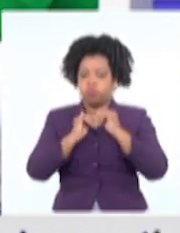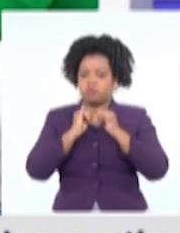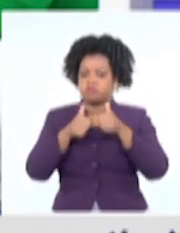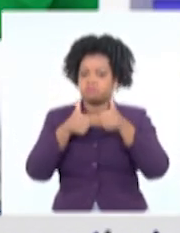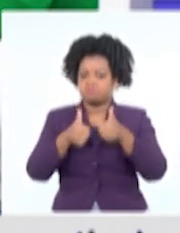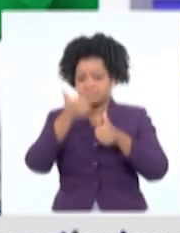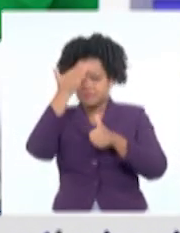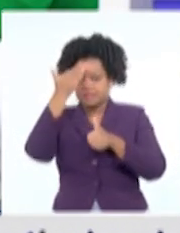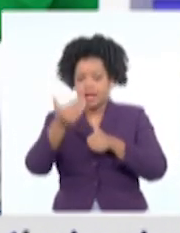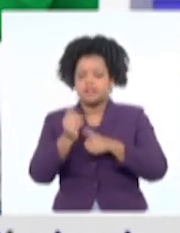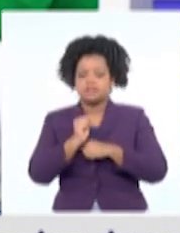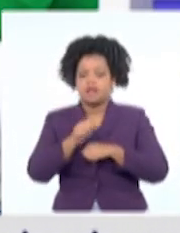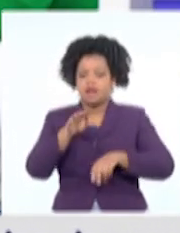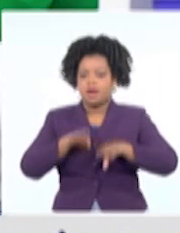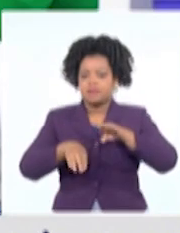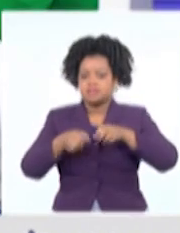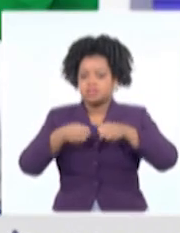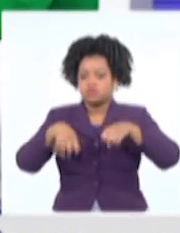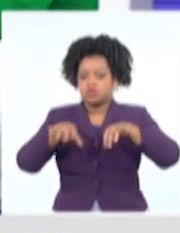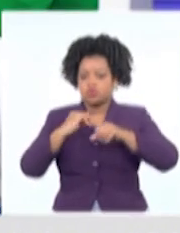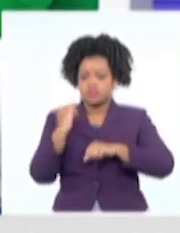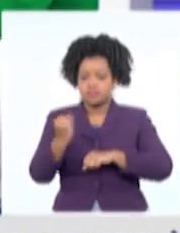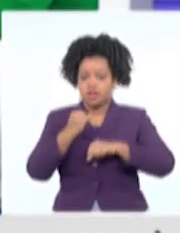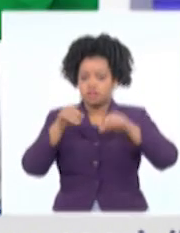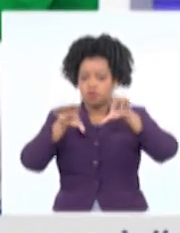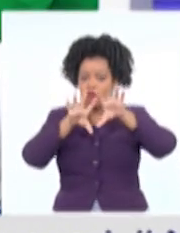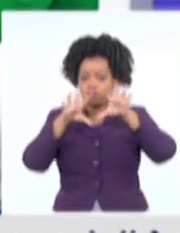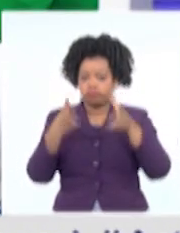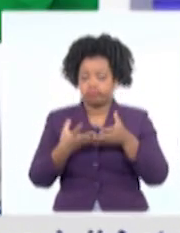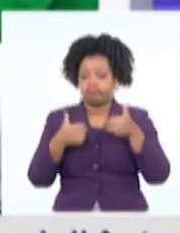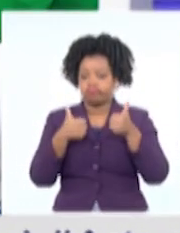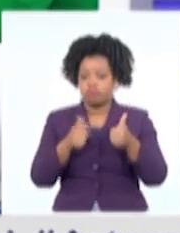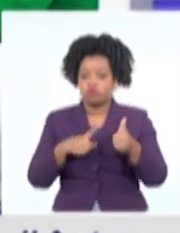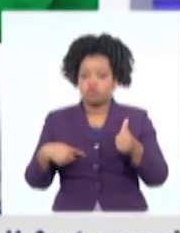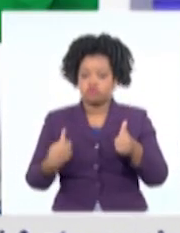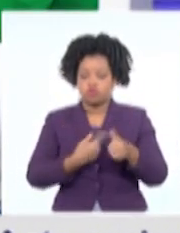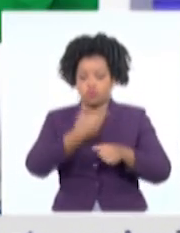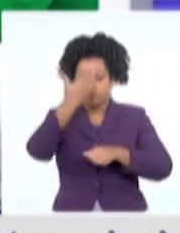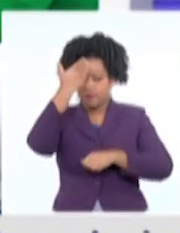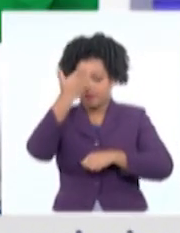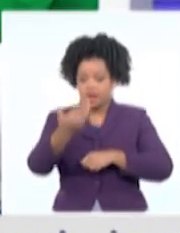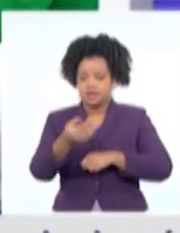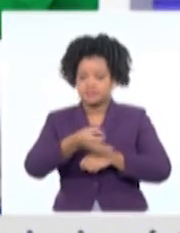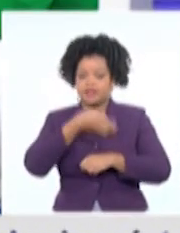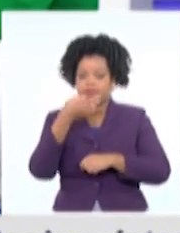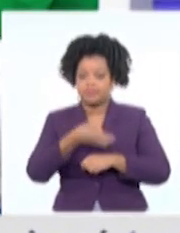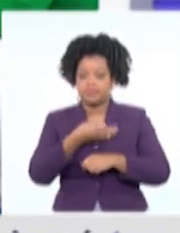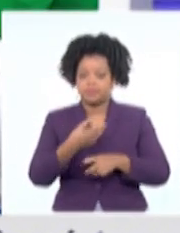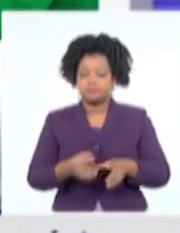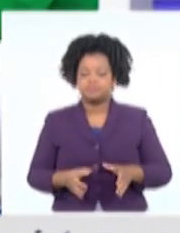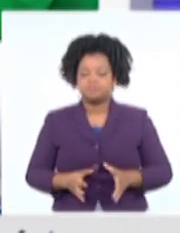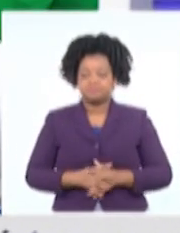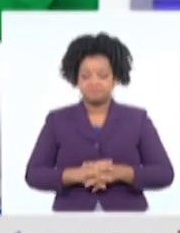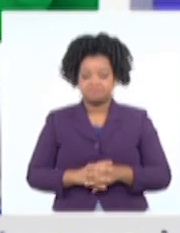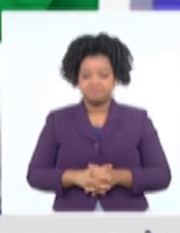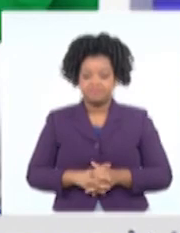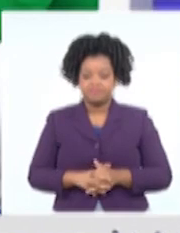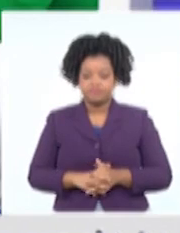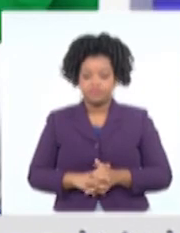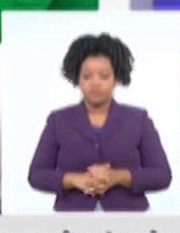muchas veces la situación internacional. Realmente nosotros no lo hemos visto en nuestro país. Bueno, de